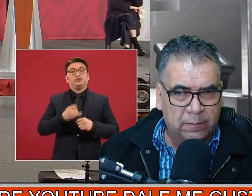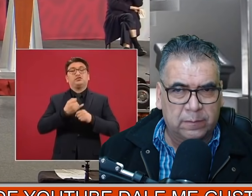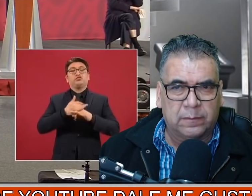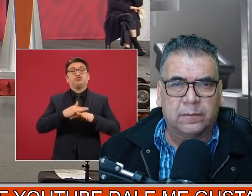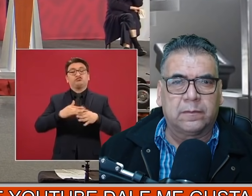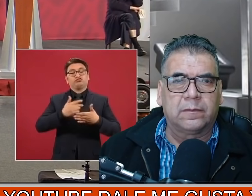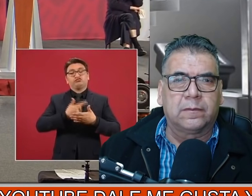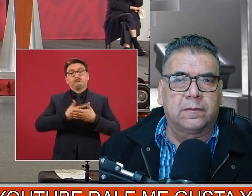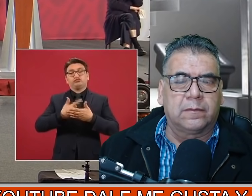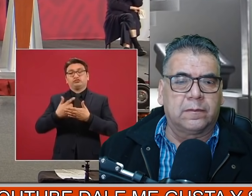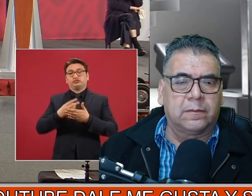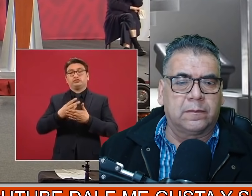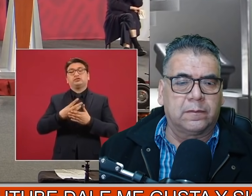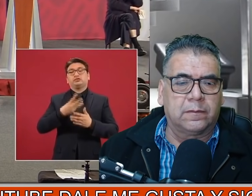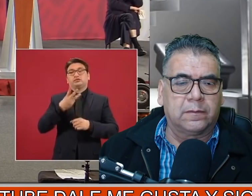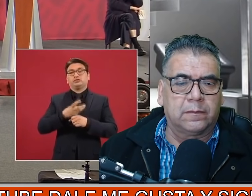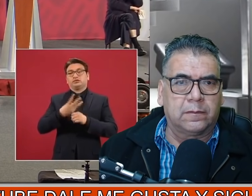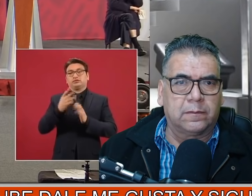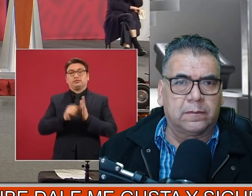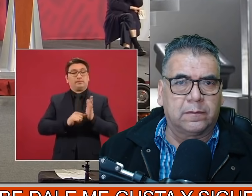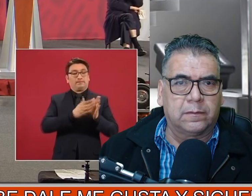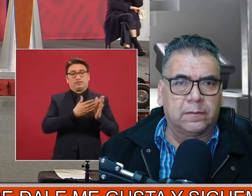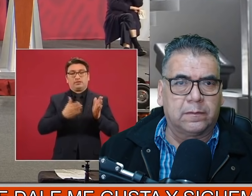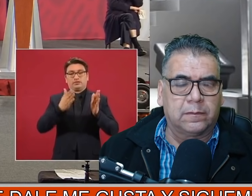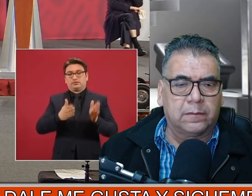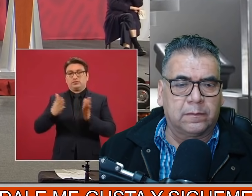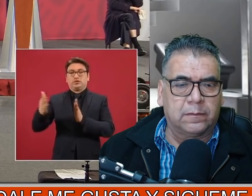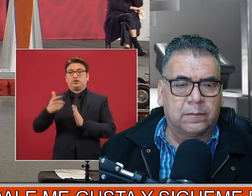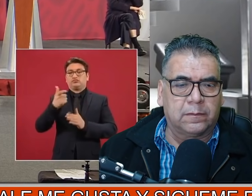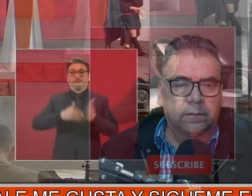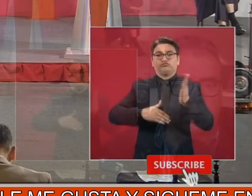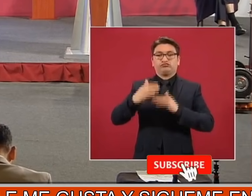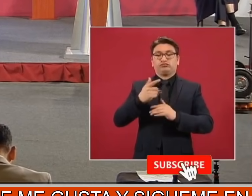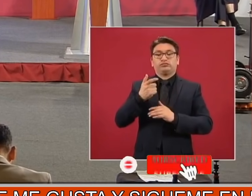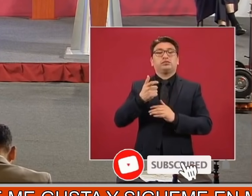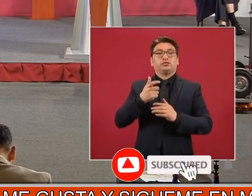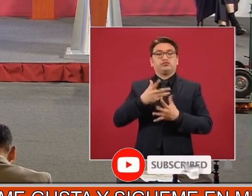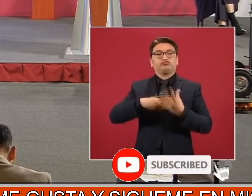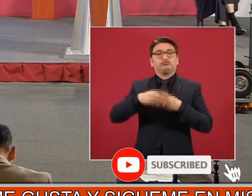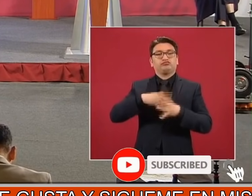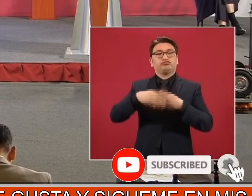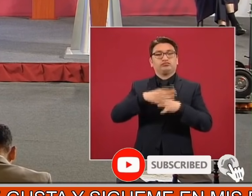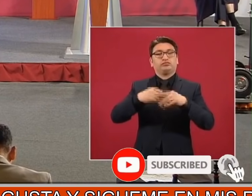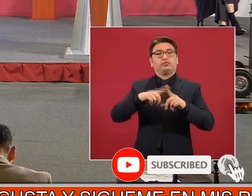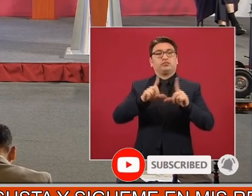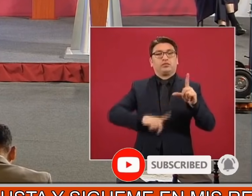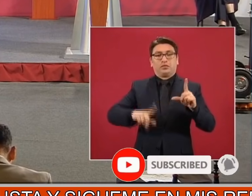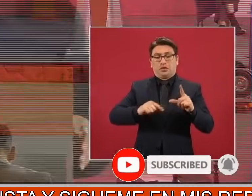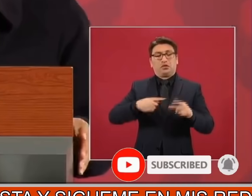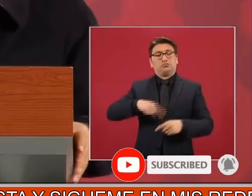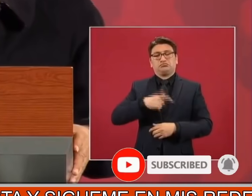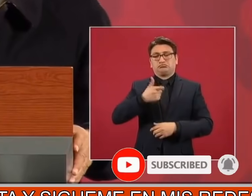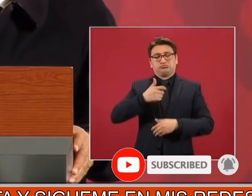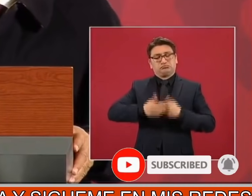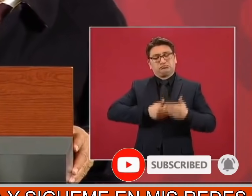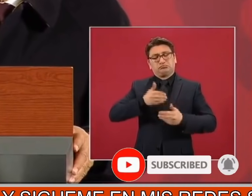del tercer trimestre en cuanto a crecimiento económico en el país, ¿sí?, y estamos saliendo. A ver,